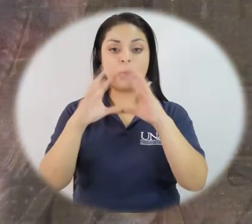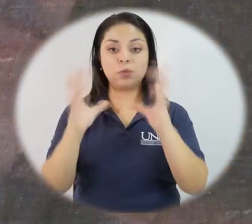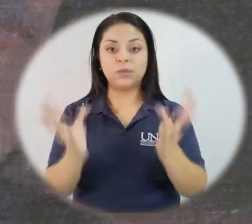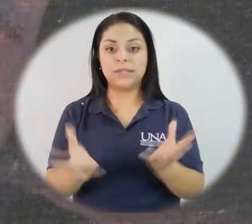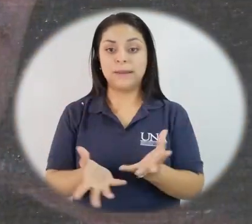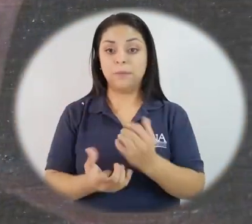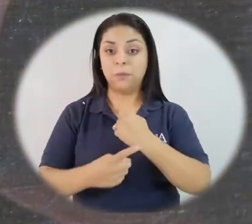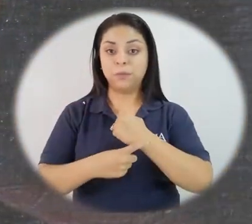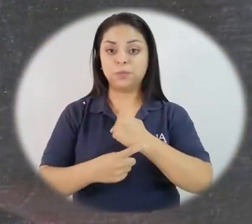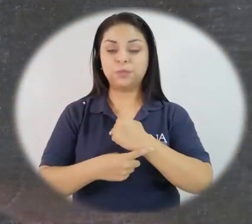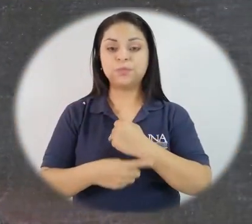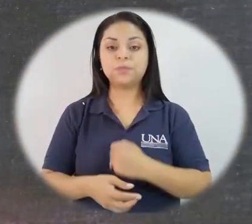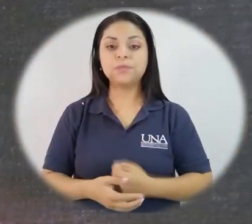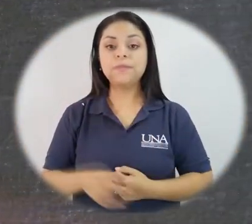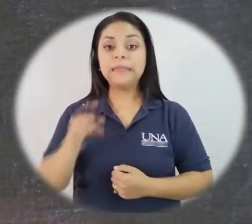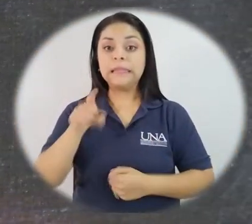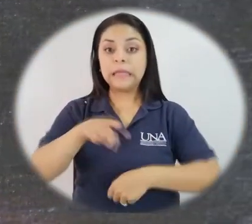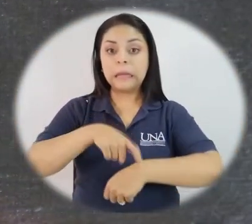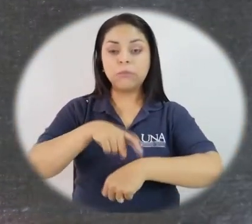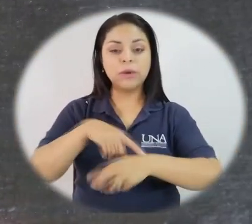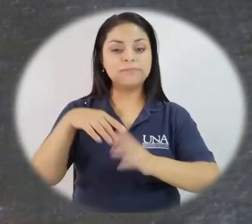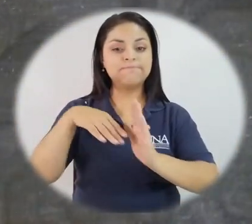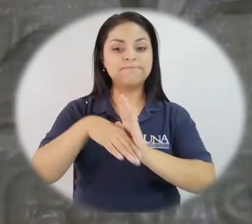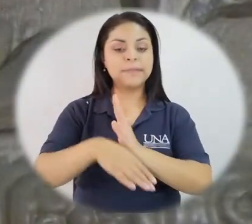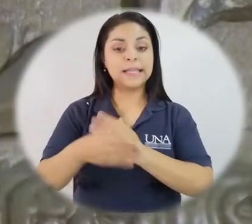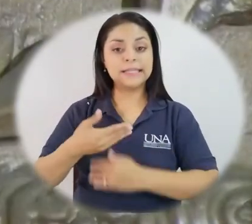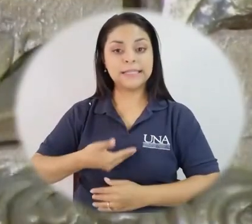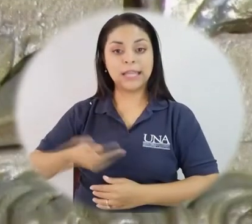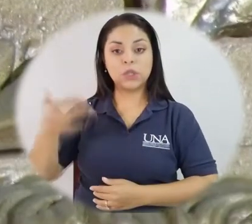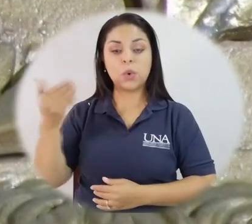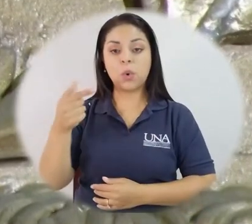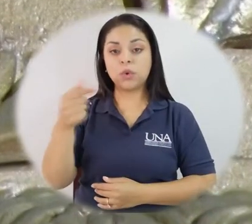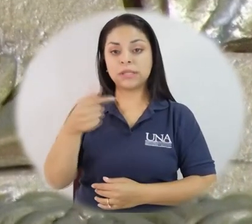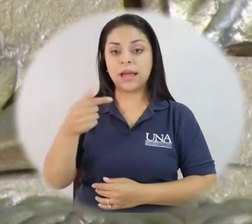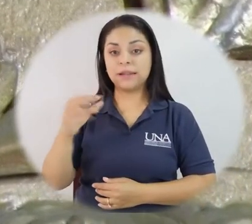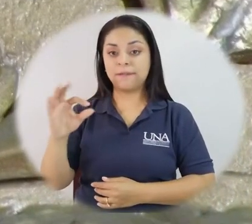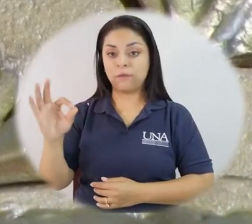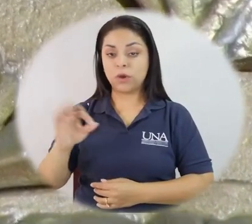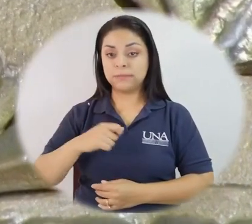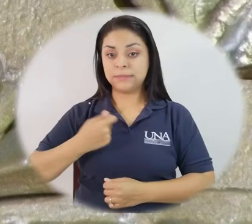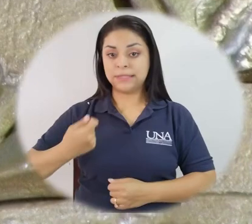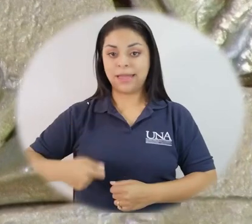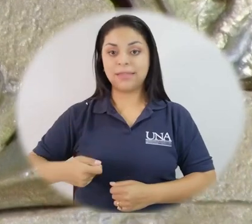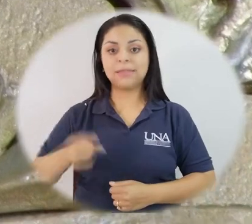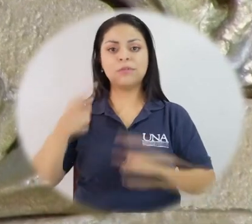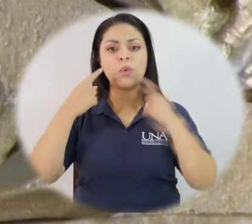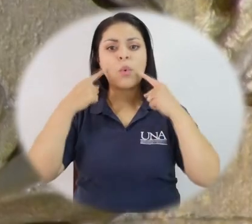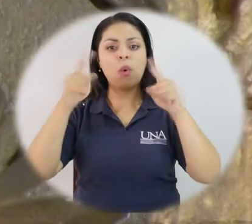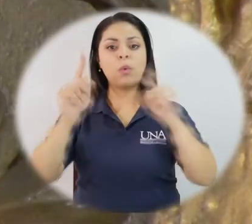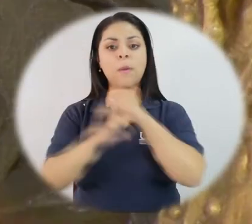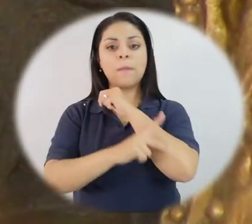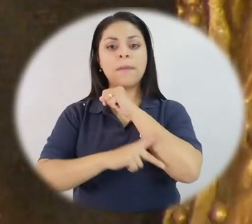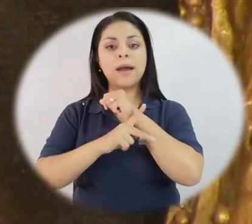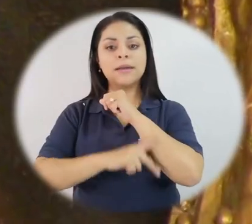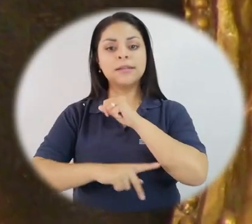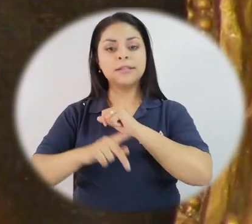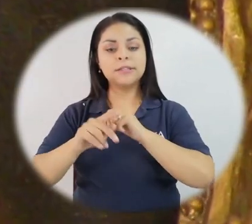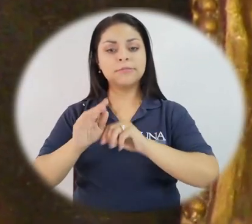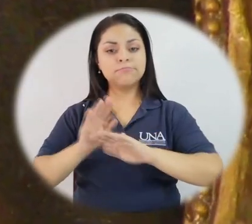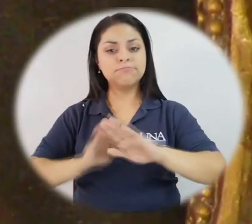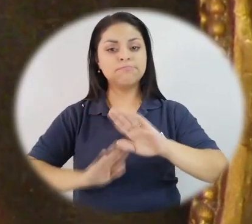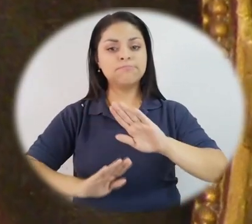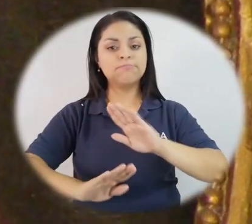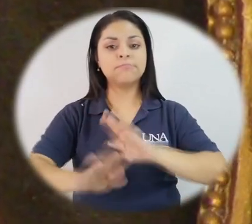Mundial. Era una época de crisis y el señor González Flores logró que el país superara estos